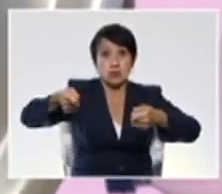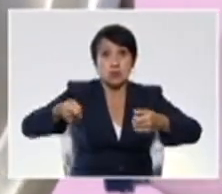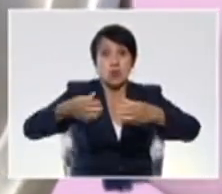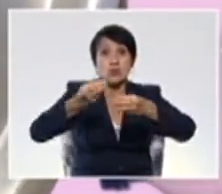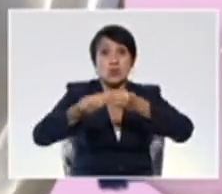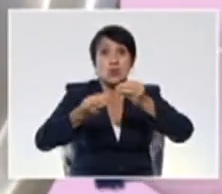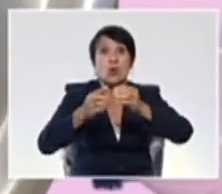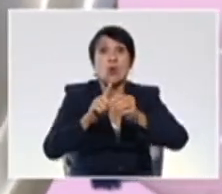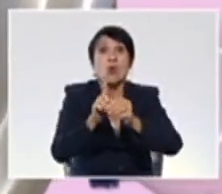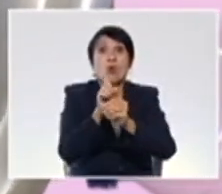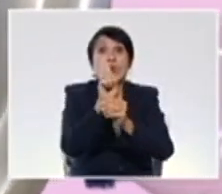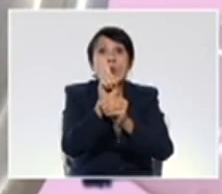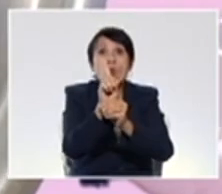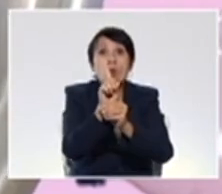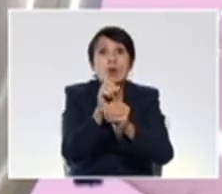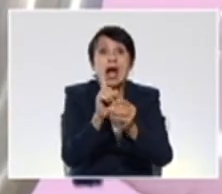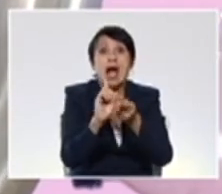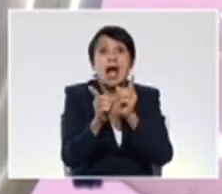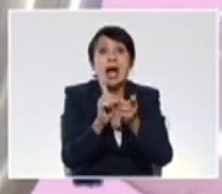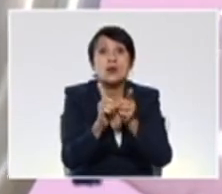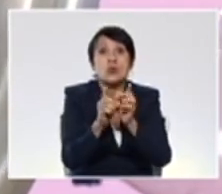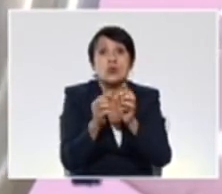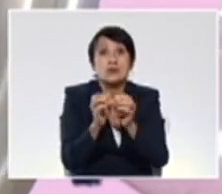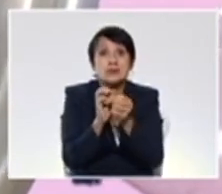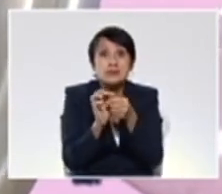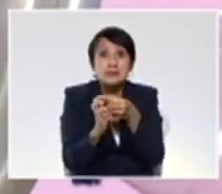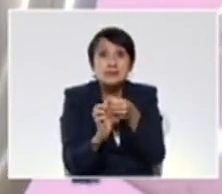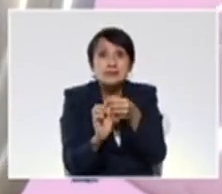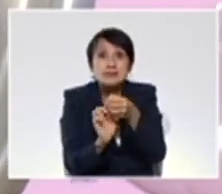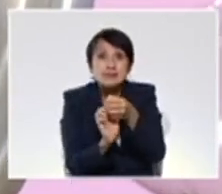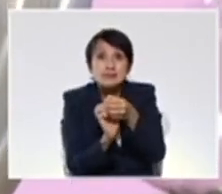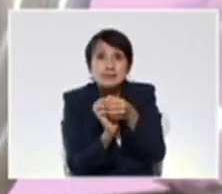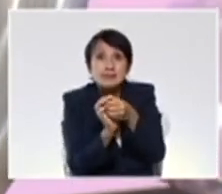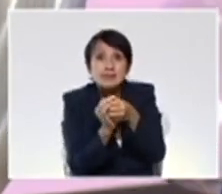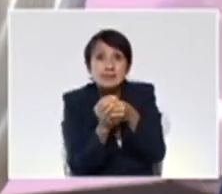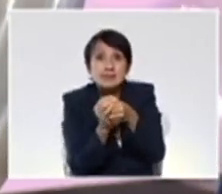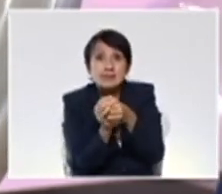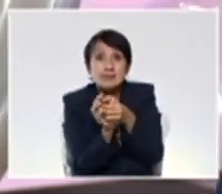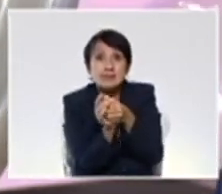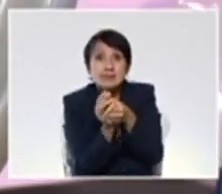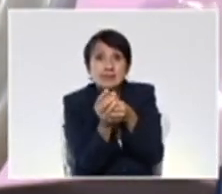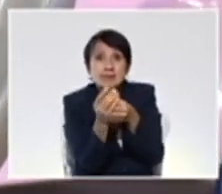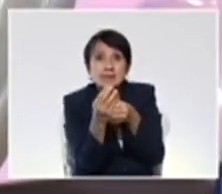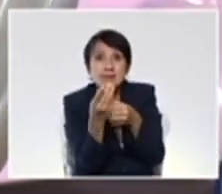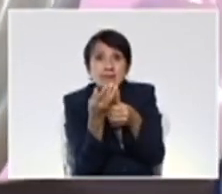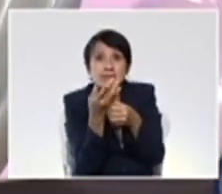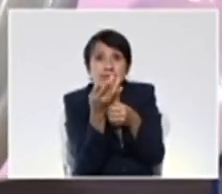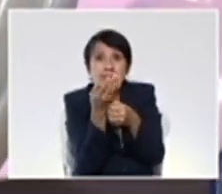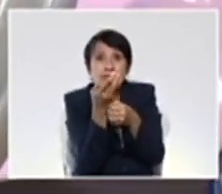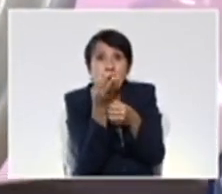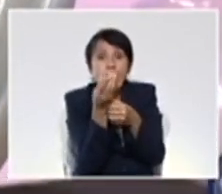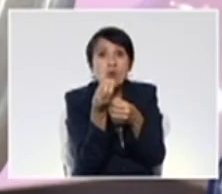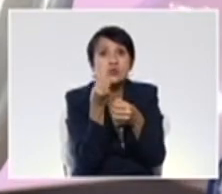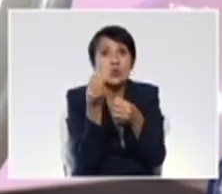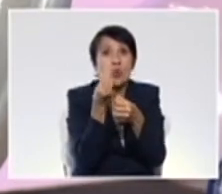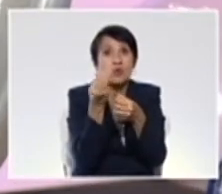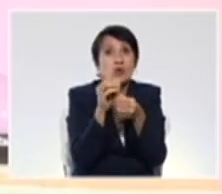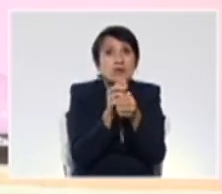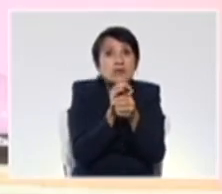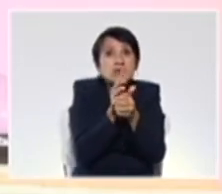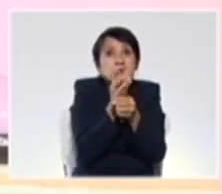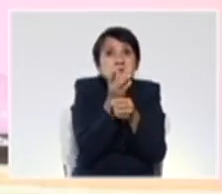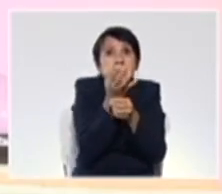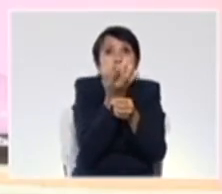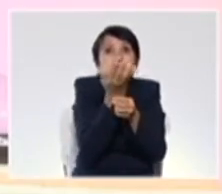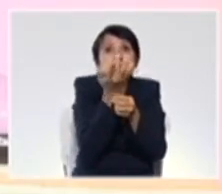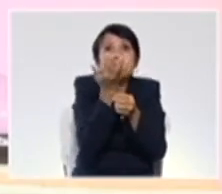es una vía de salida de este vapor medicinal, el cual va a ir recorriendo